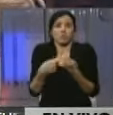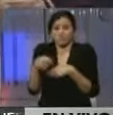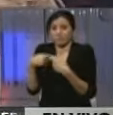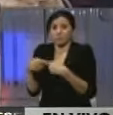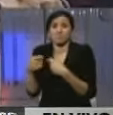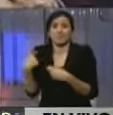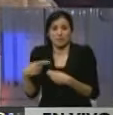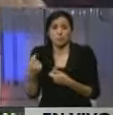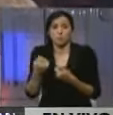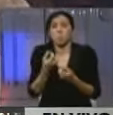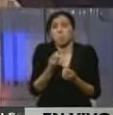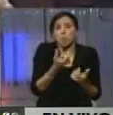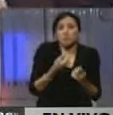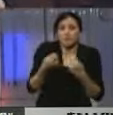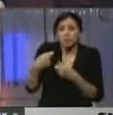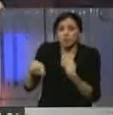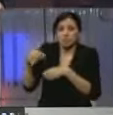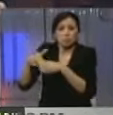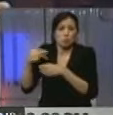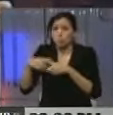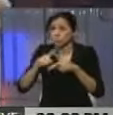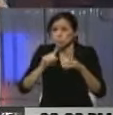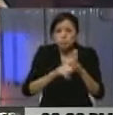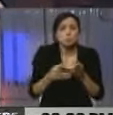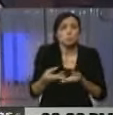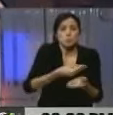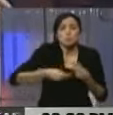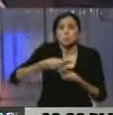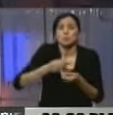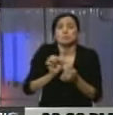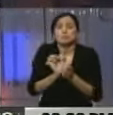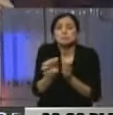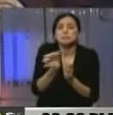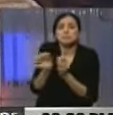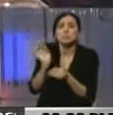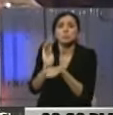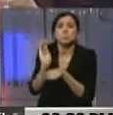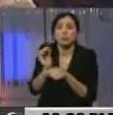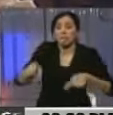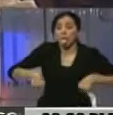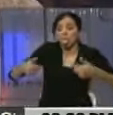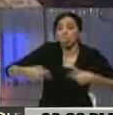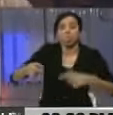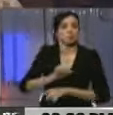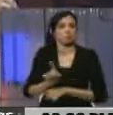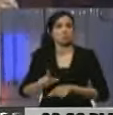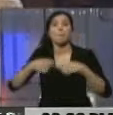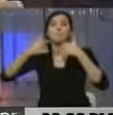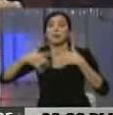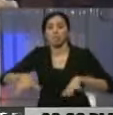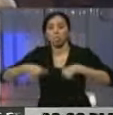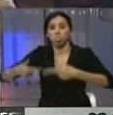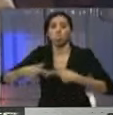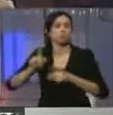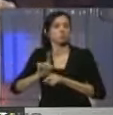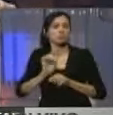estirándolos, invirtiéndolo, sin que se baje nada, ninguna misión, gran misión, construyendo las viviendas, manteniendo la inversión en